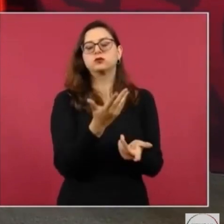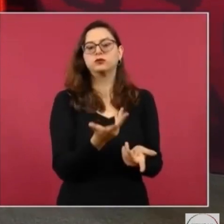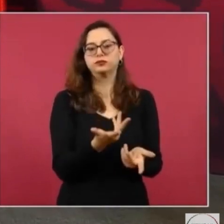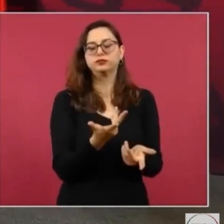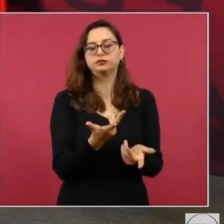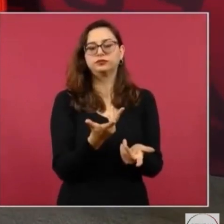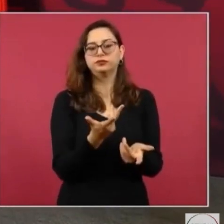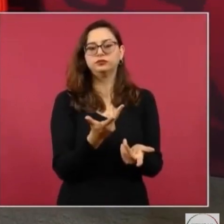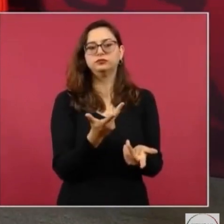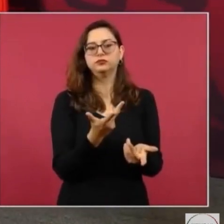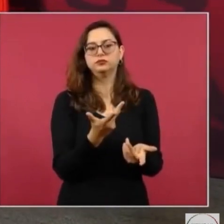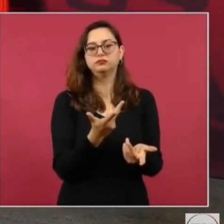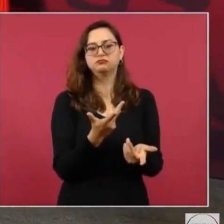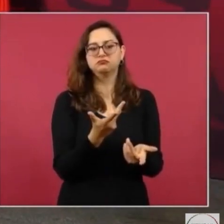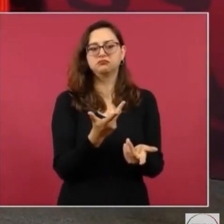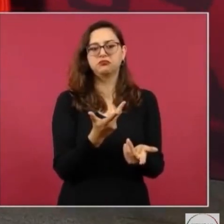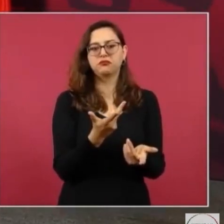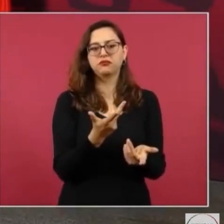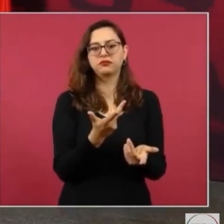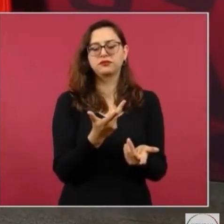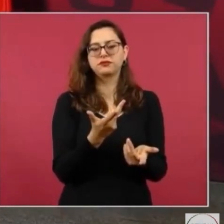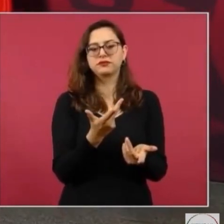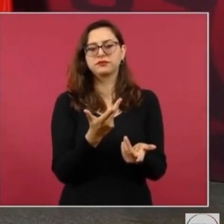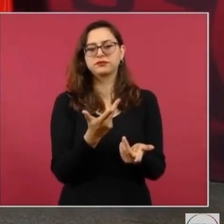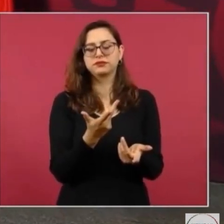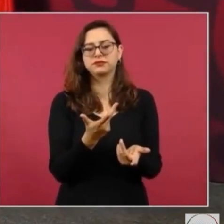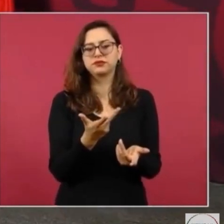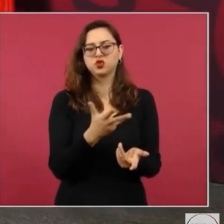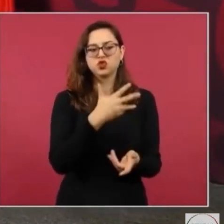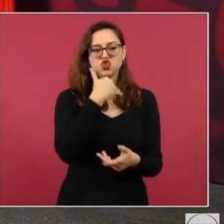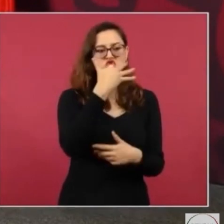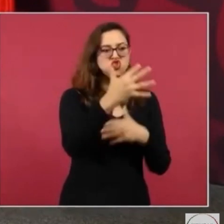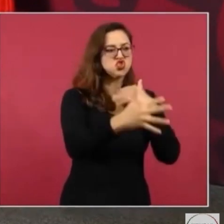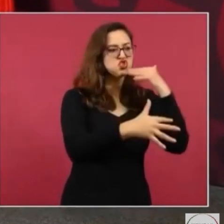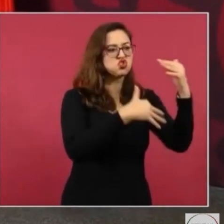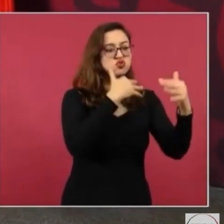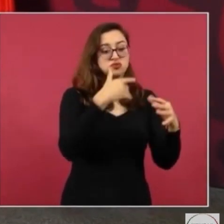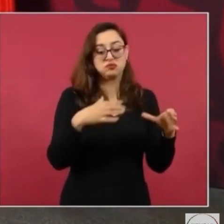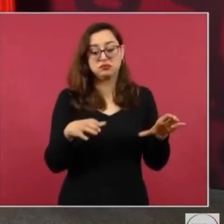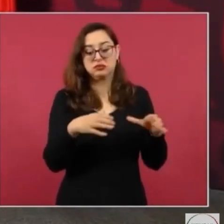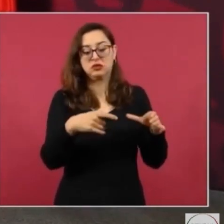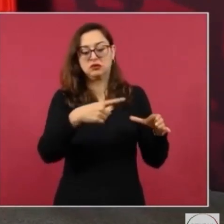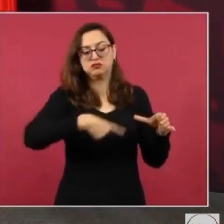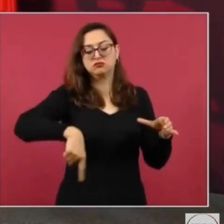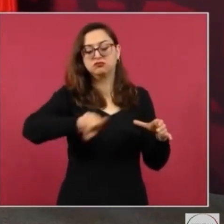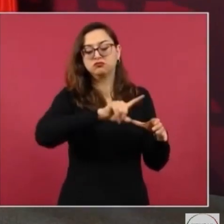de legalizar la corrupción.